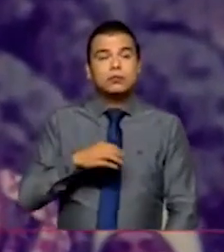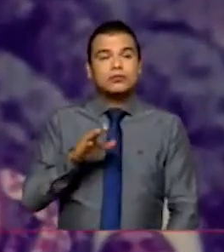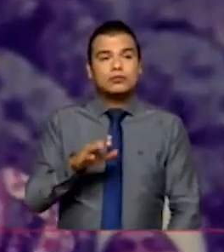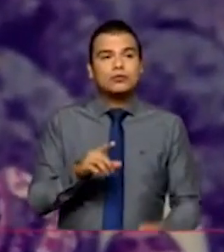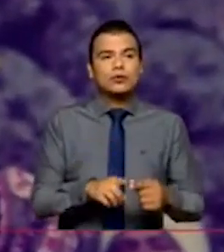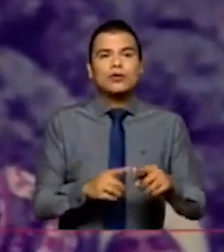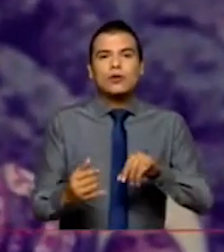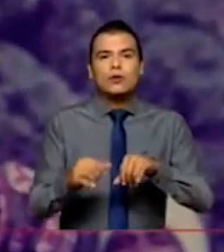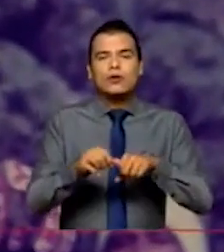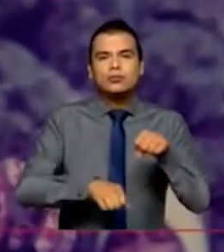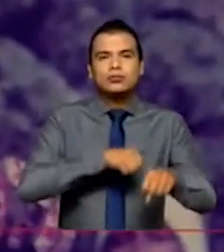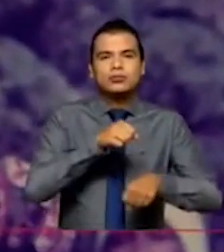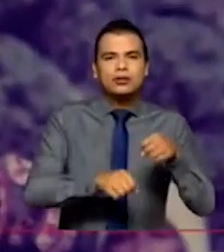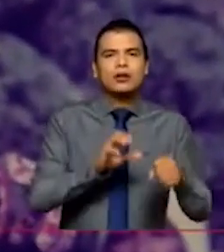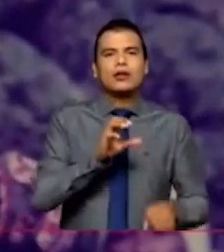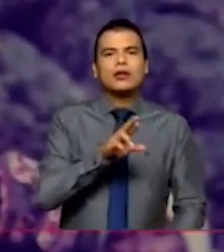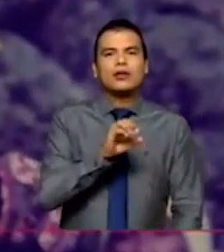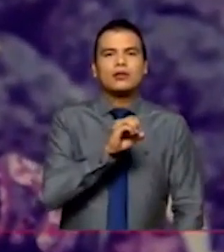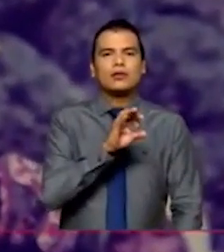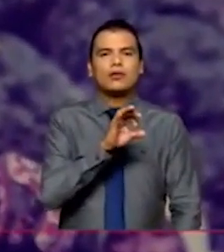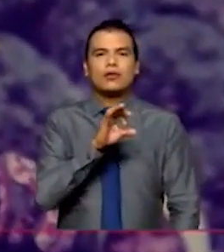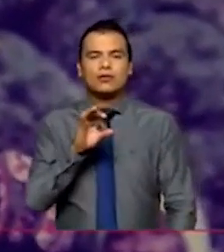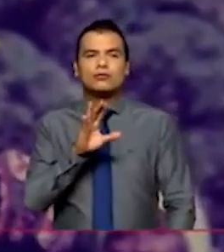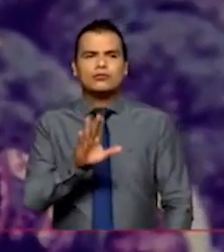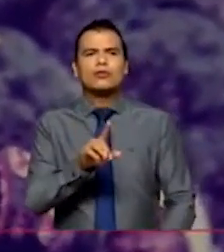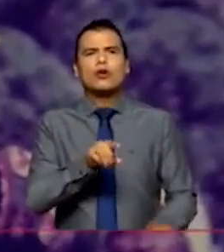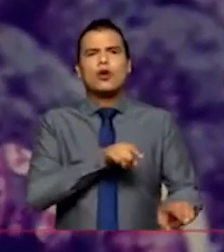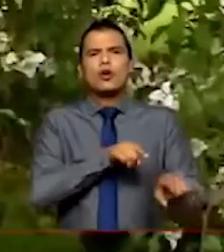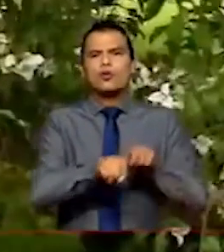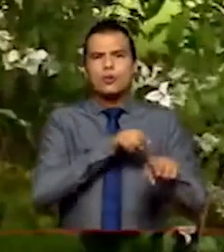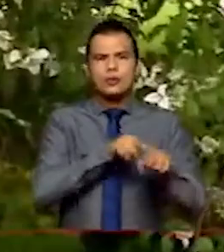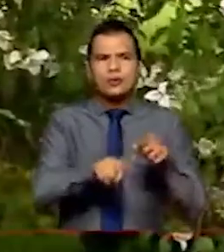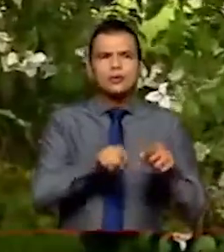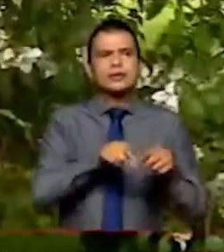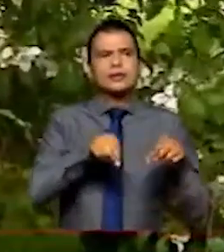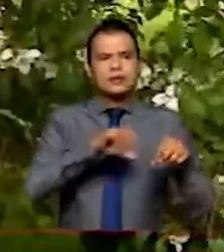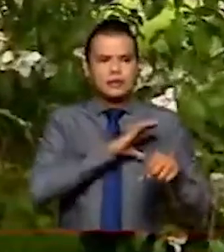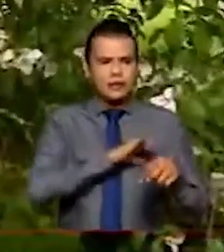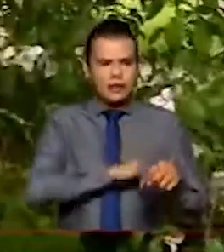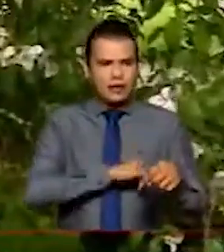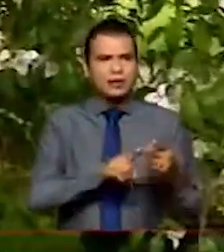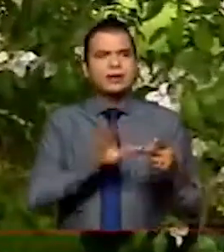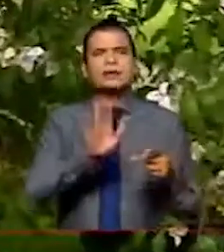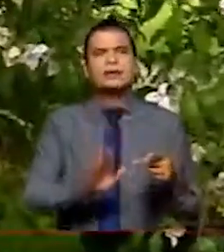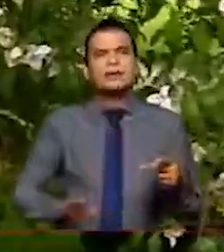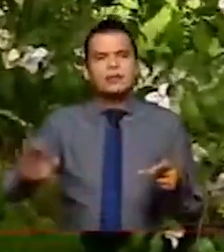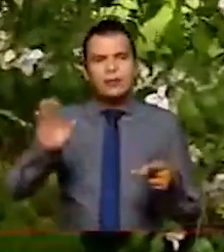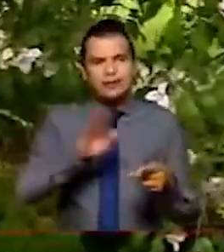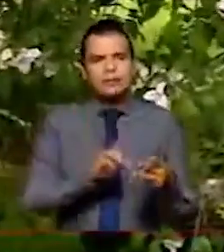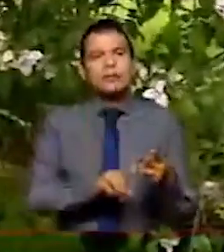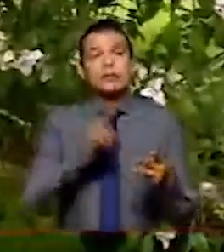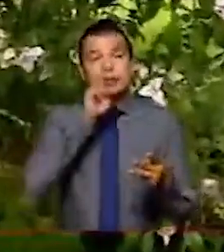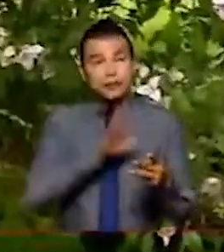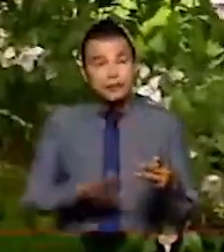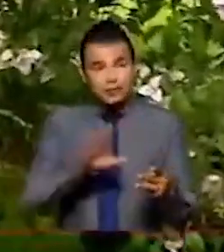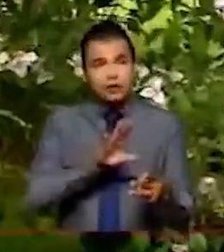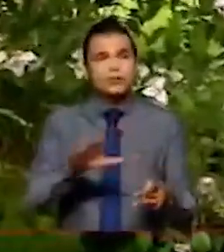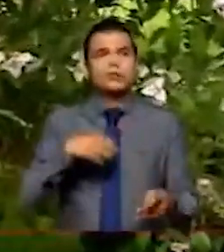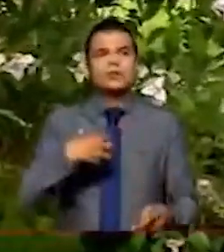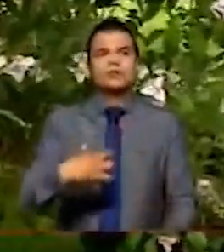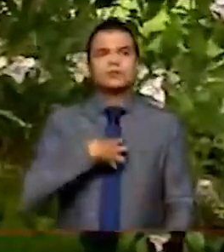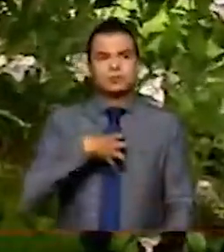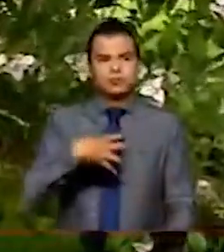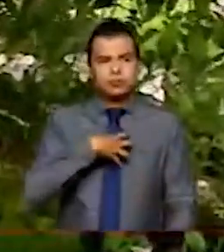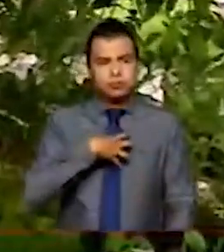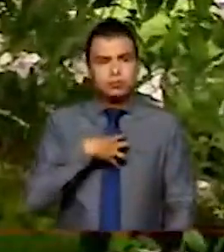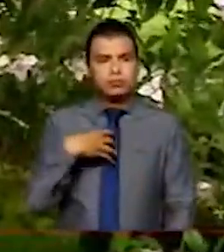bicicross tuve campeonatos, gané campeonatos locales, departamentales, tuve figuraciones nacionales. En